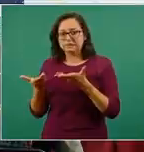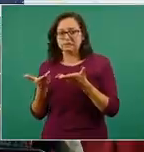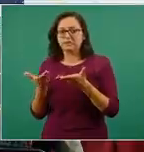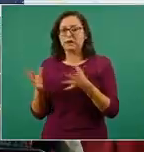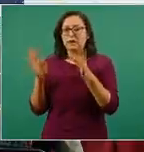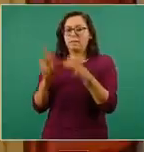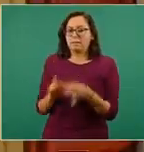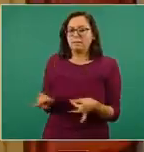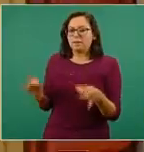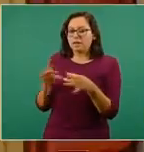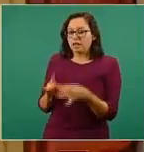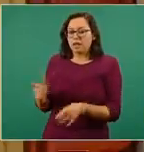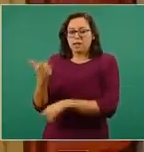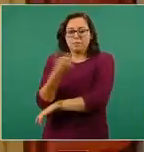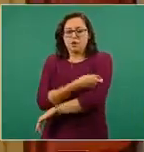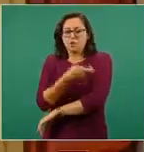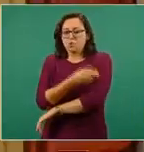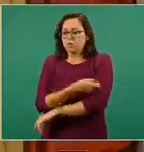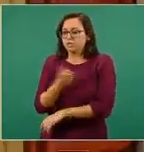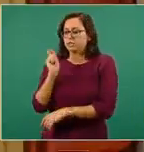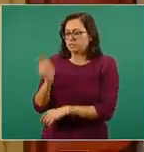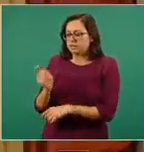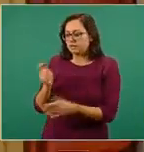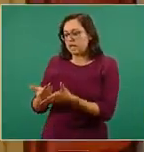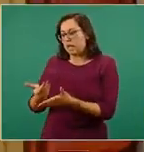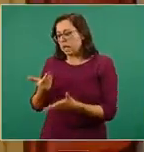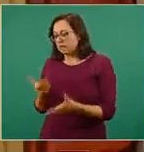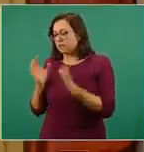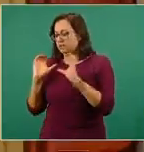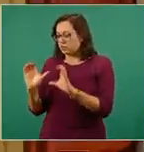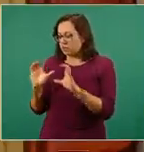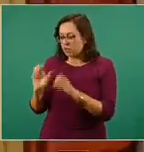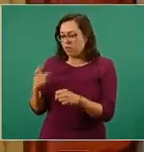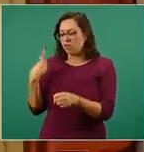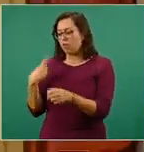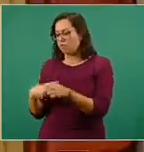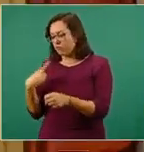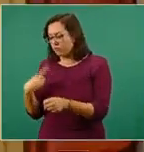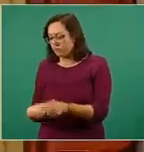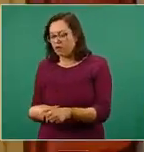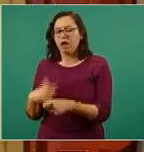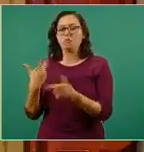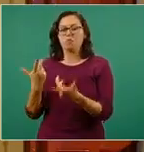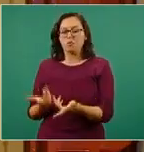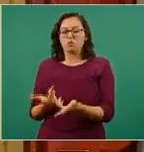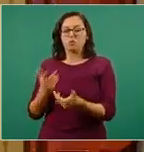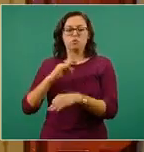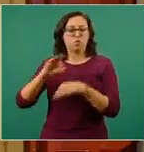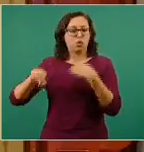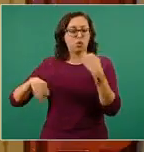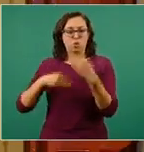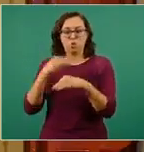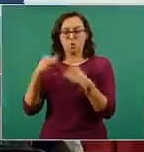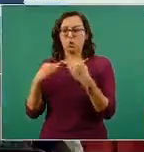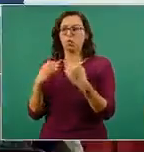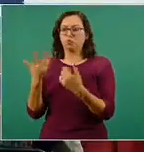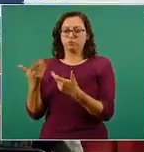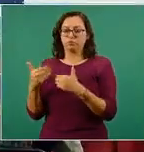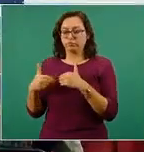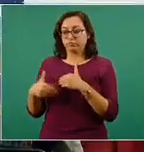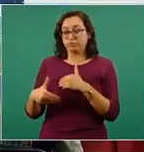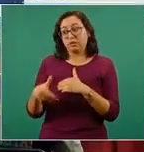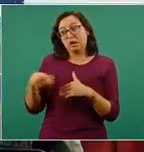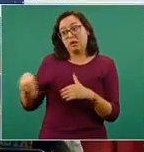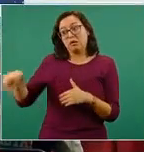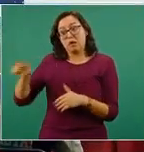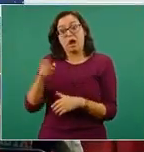para explicarles en qué consistía la prevención, la enfermedad, el tratamiento y por supuesto ahora la aceptación